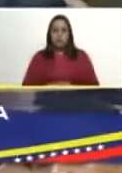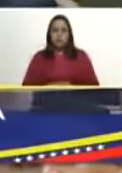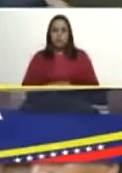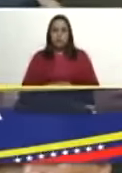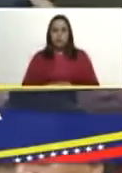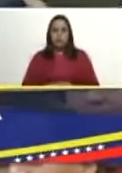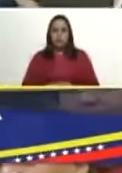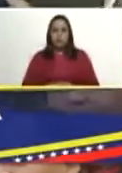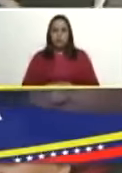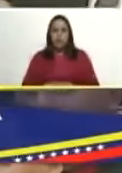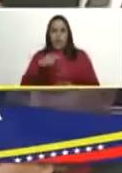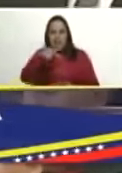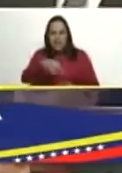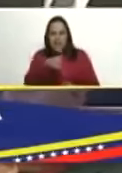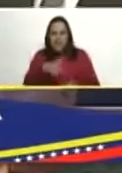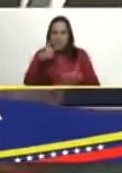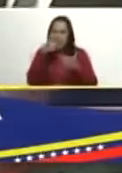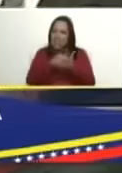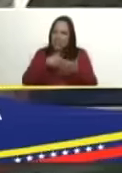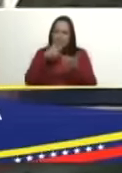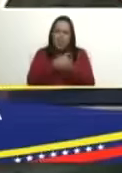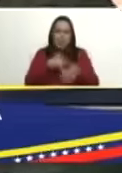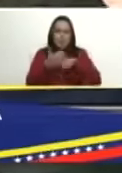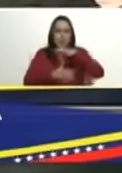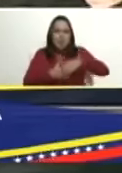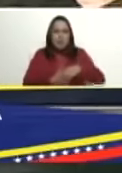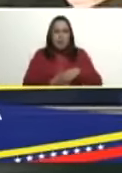Ahí se está enconando un conflicto que trae dos siglos.